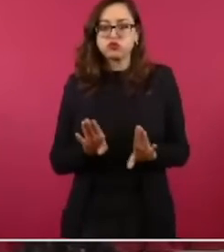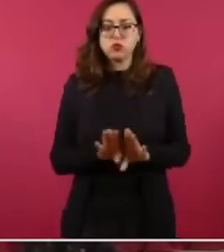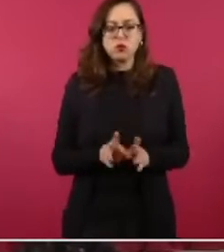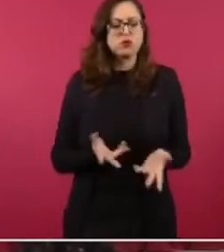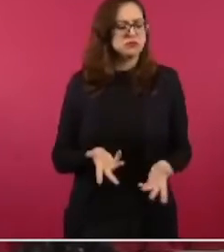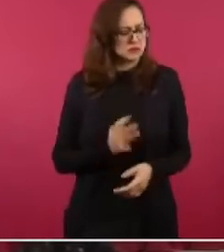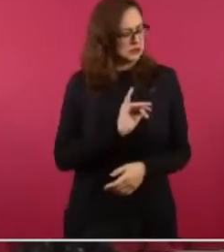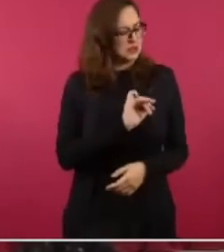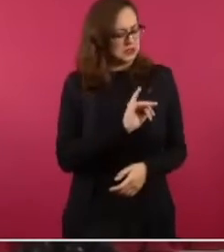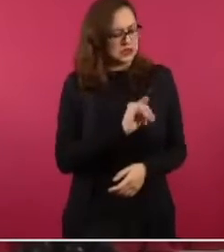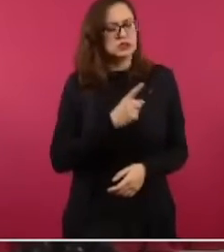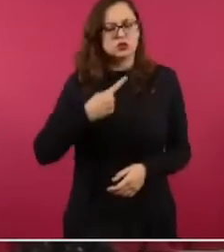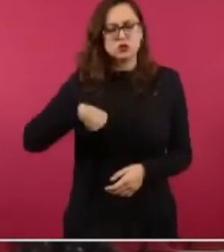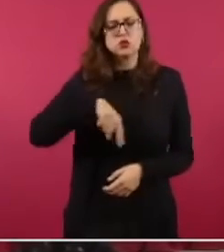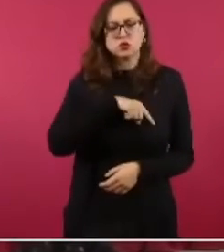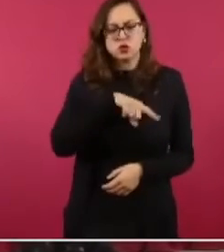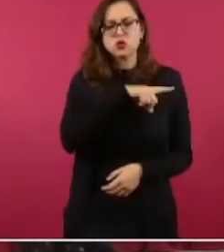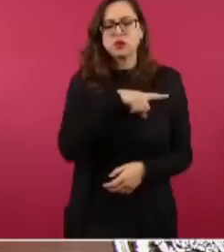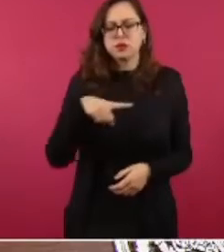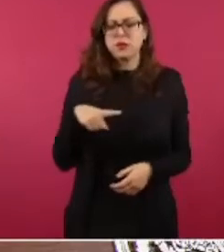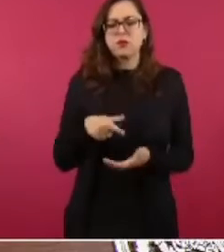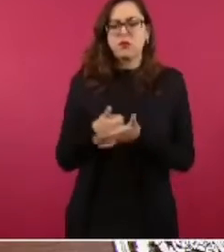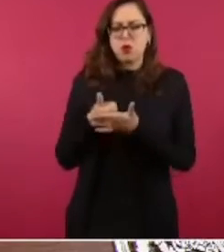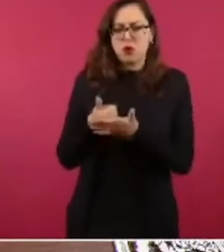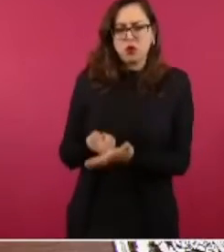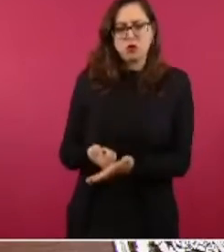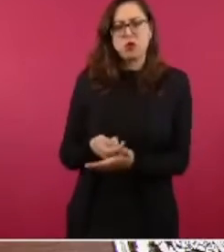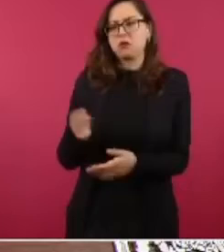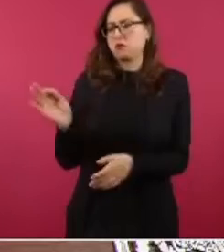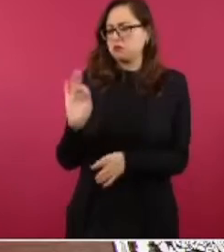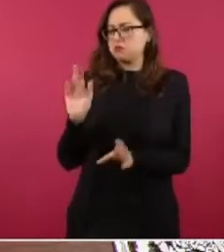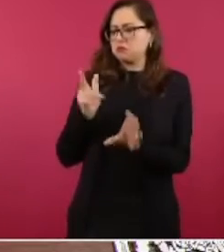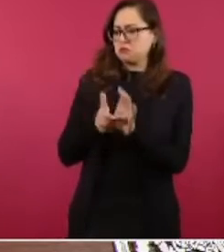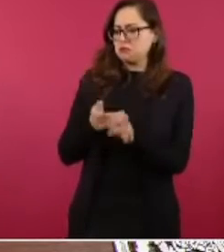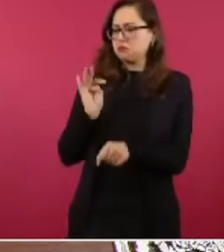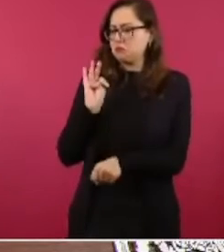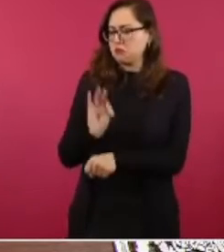ayudar, ¿no?, a los migrantes, con refugio y con